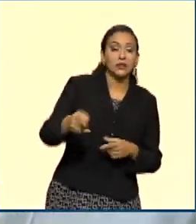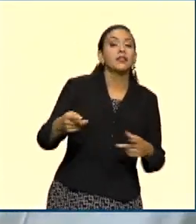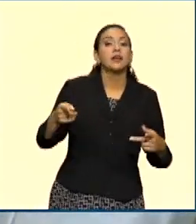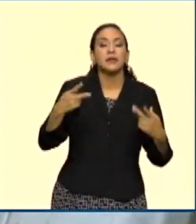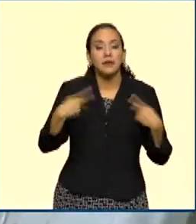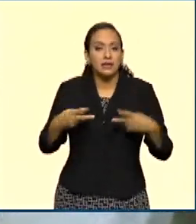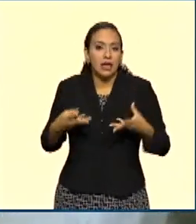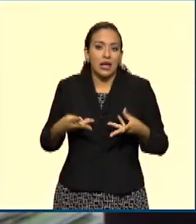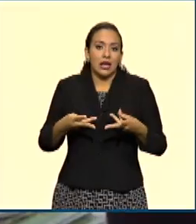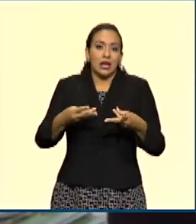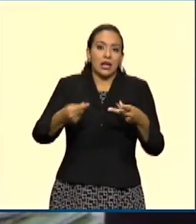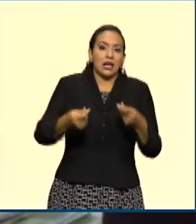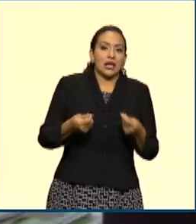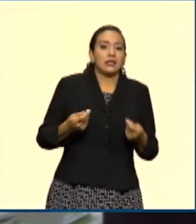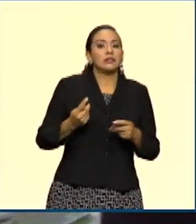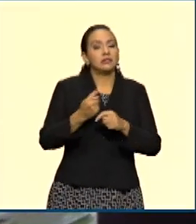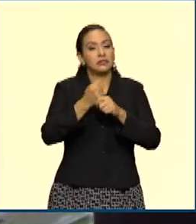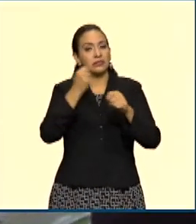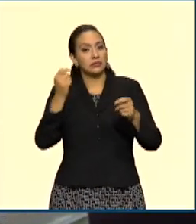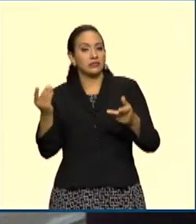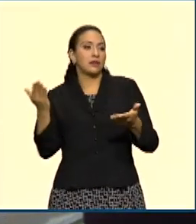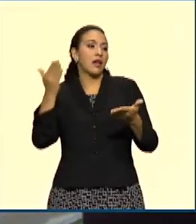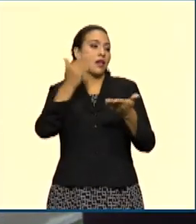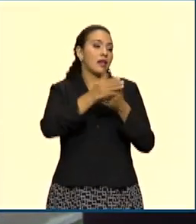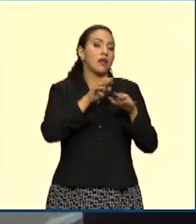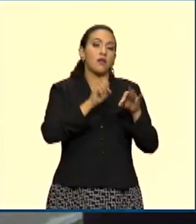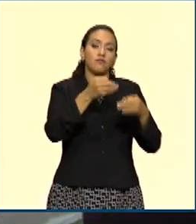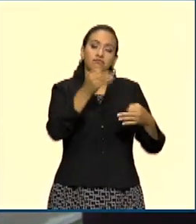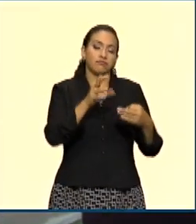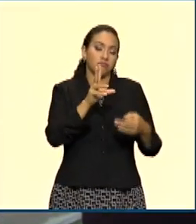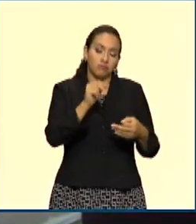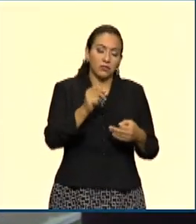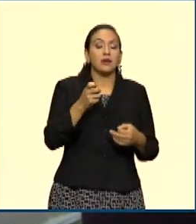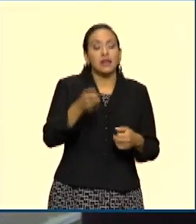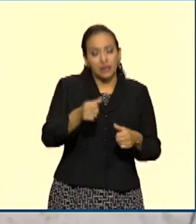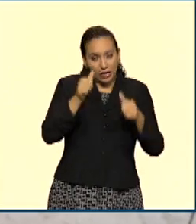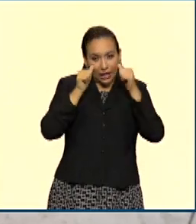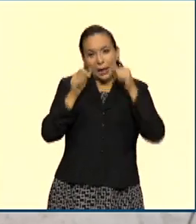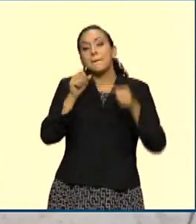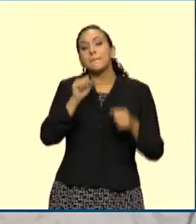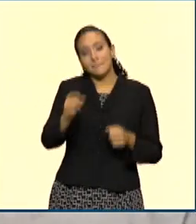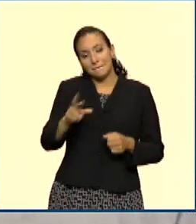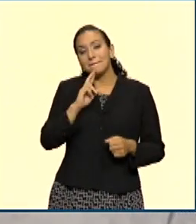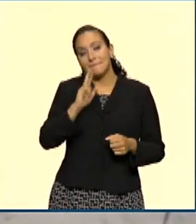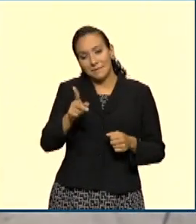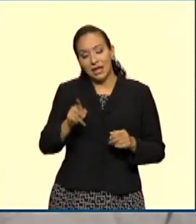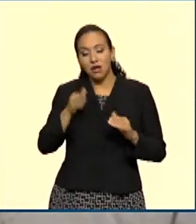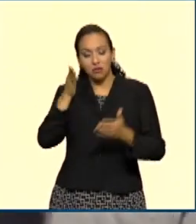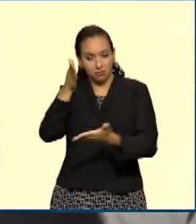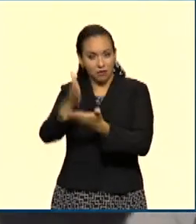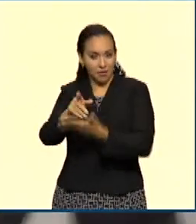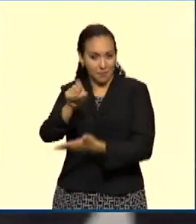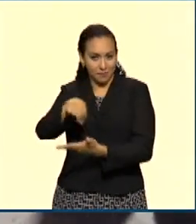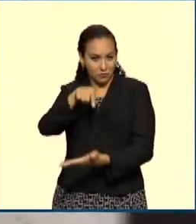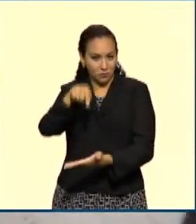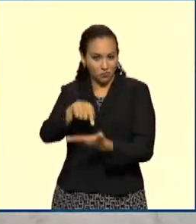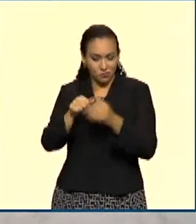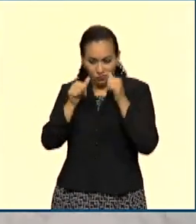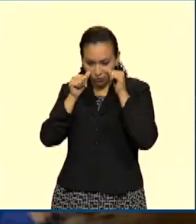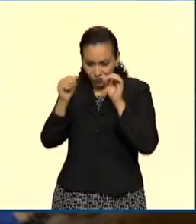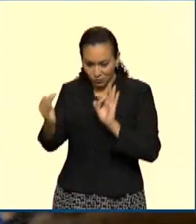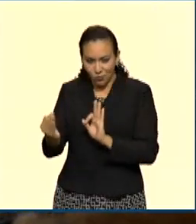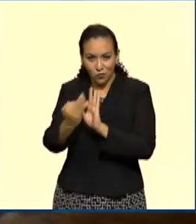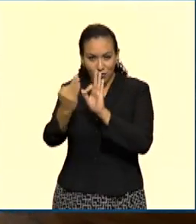eviten gastos y traslados innecesarios a las sedes y se puedan atender sus asuntos con prontitud, privilegiando